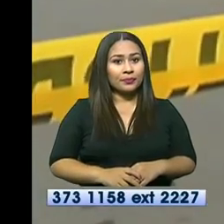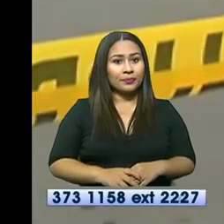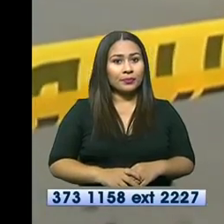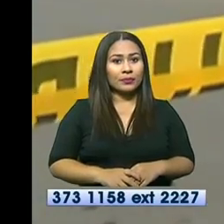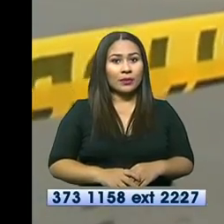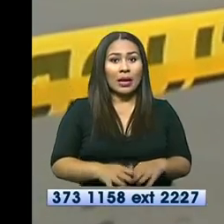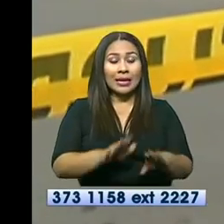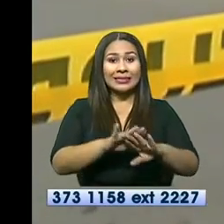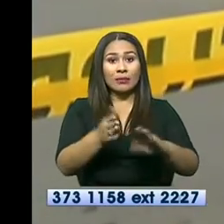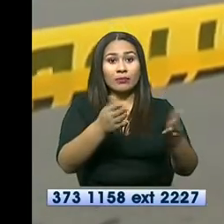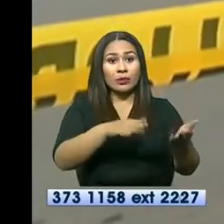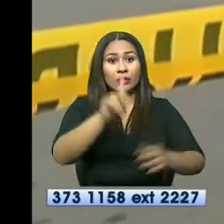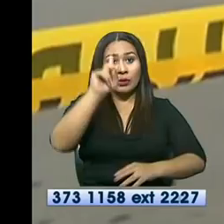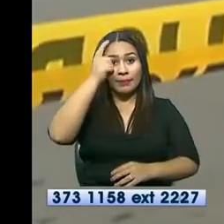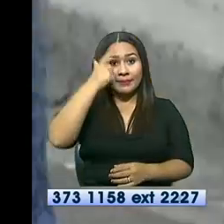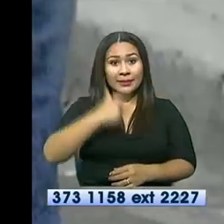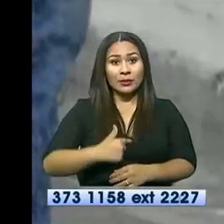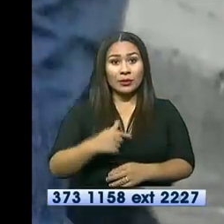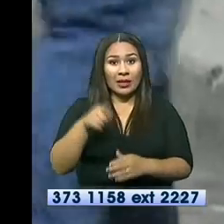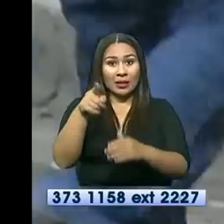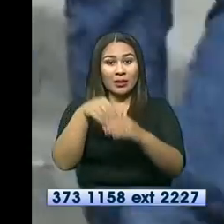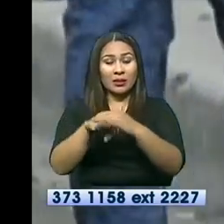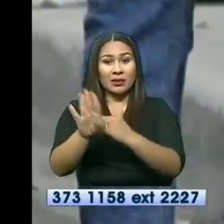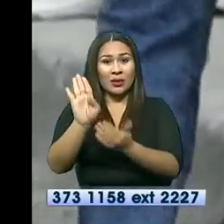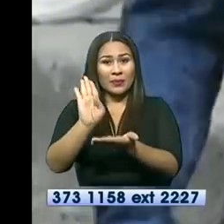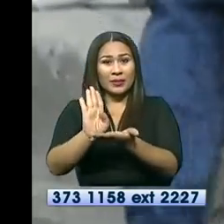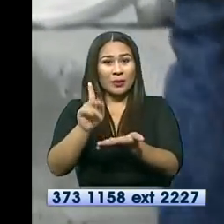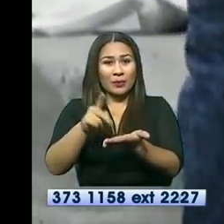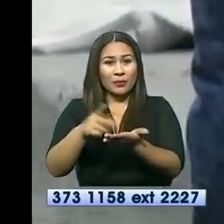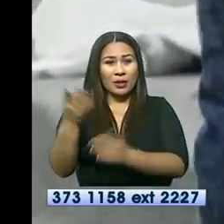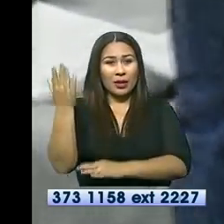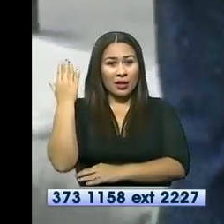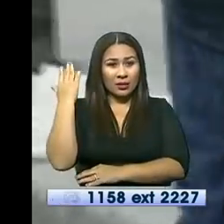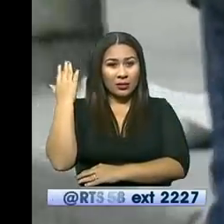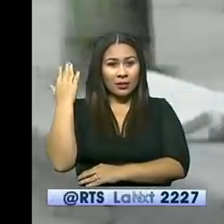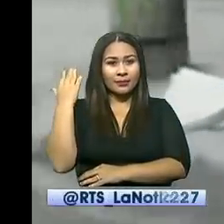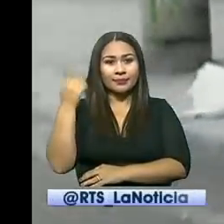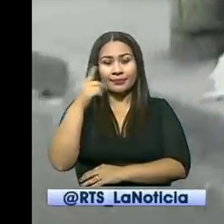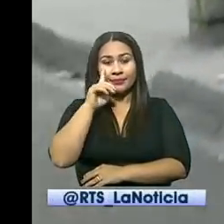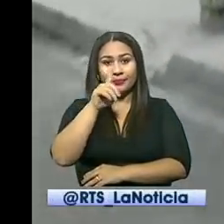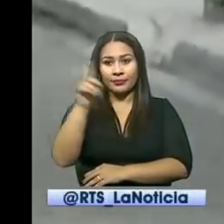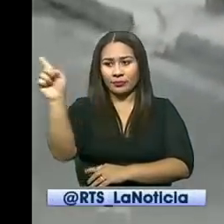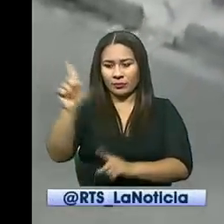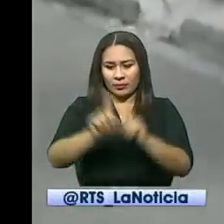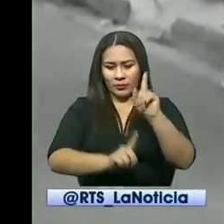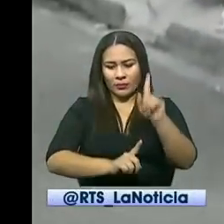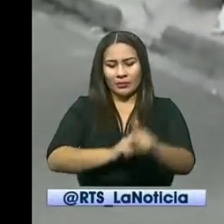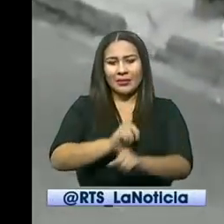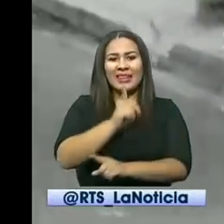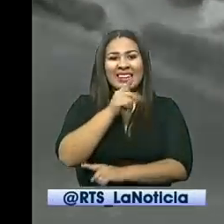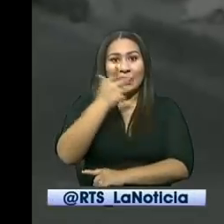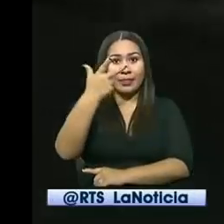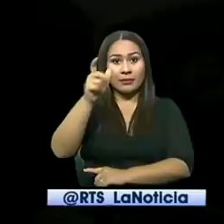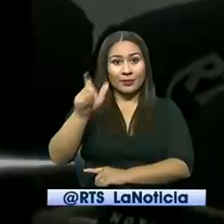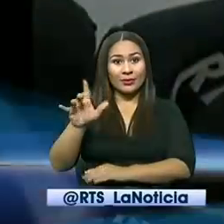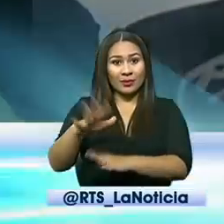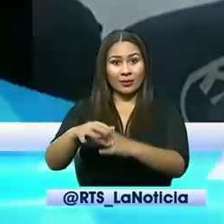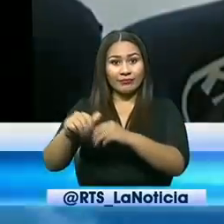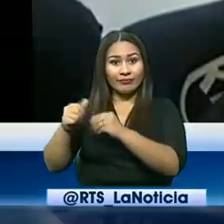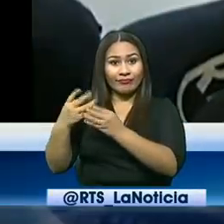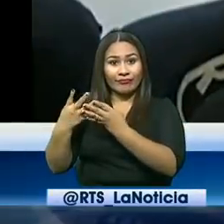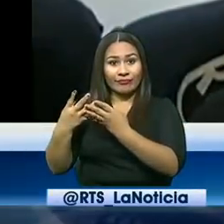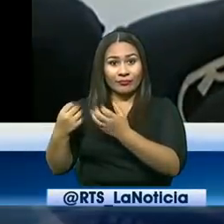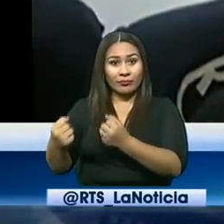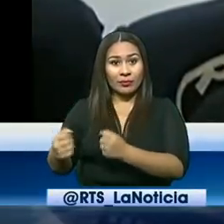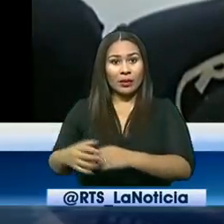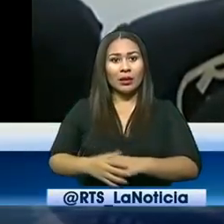Tras el asesinato de un hombre en Bastión Popular, se realizó la audiencia de formulación de cargos contra los tres detenidos. El juez